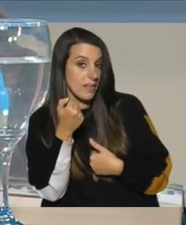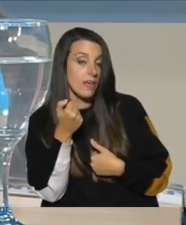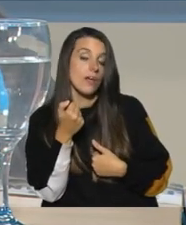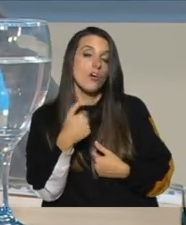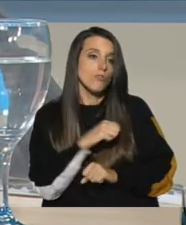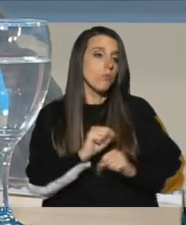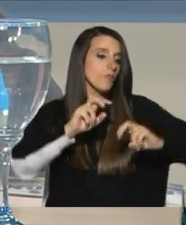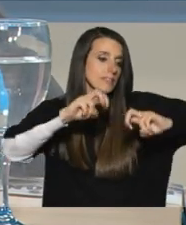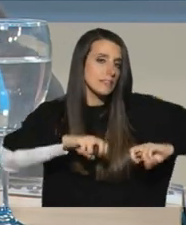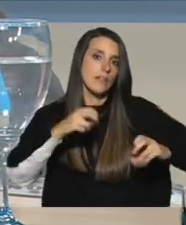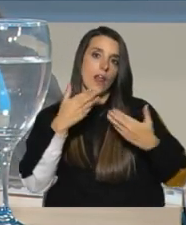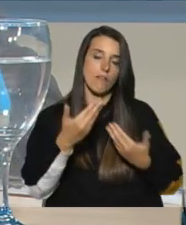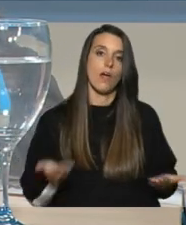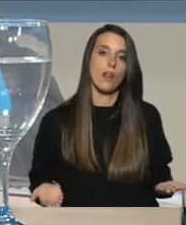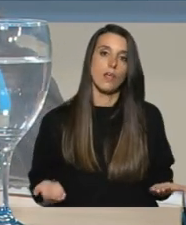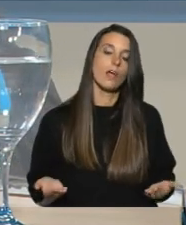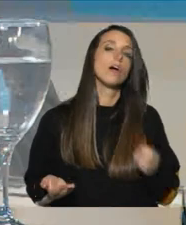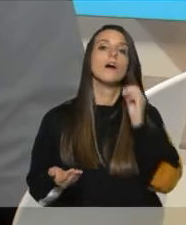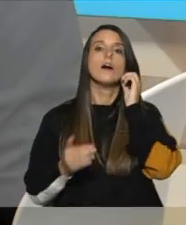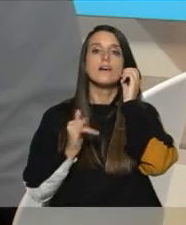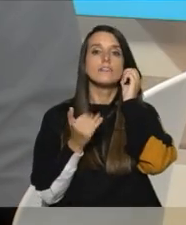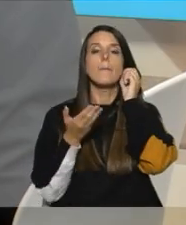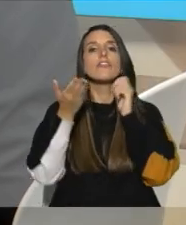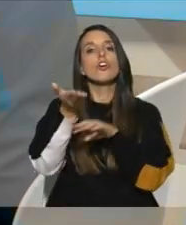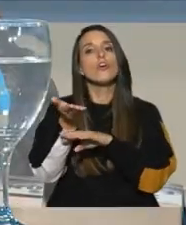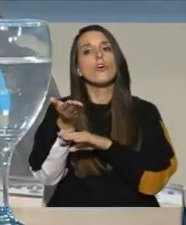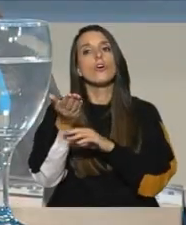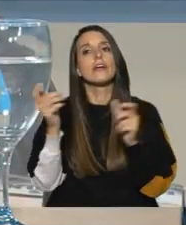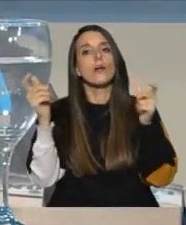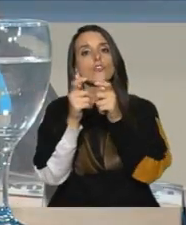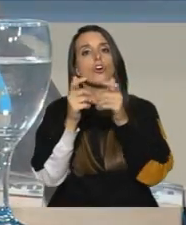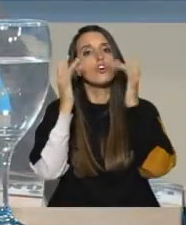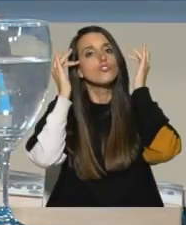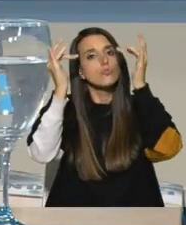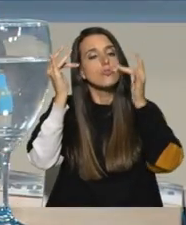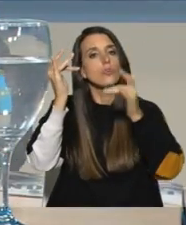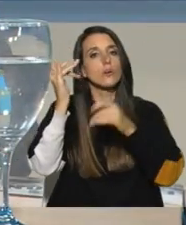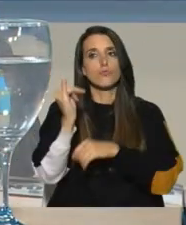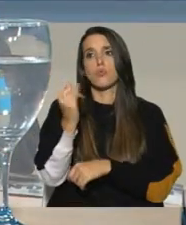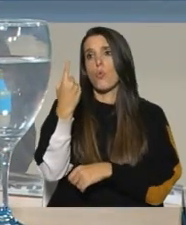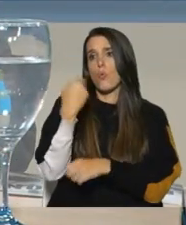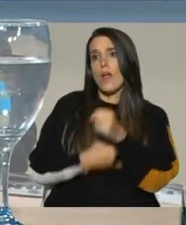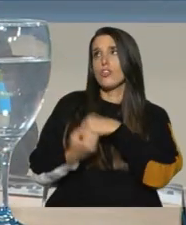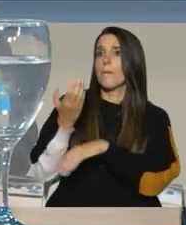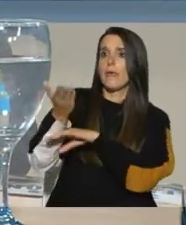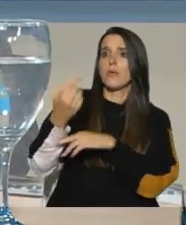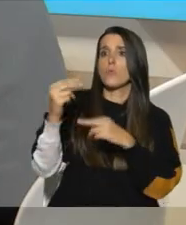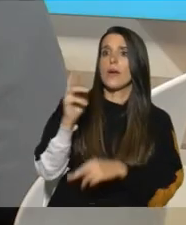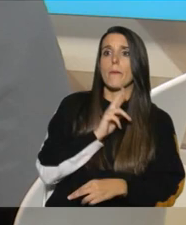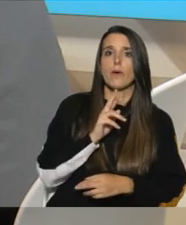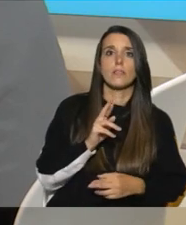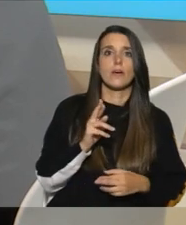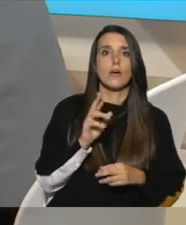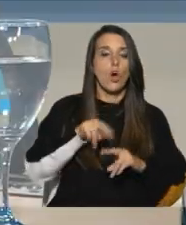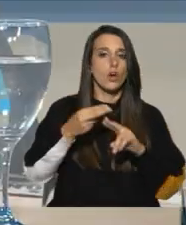me he podido sentar a hablar con ellos. ¿Ya pidió la reunión con Robert Silva? Sí, hace un año que la pedimos. Nunca tuvimos respuesta. Bueno, la